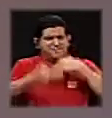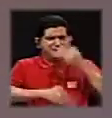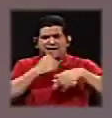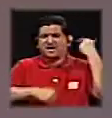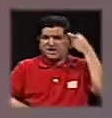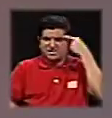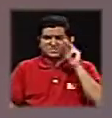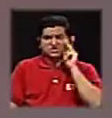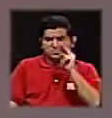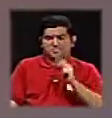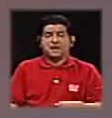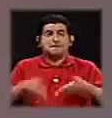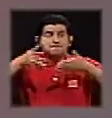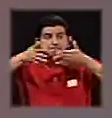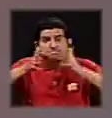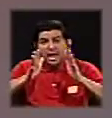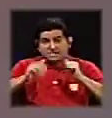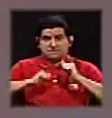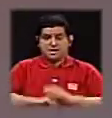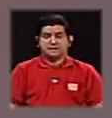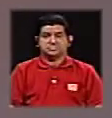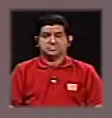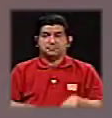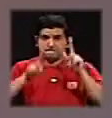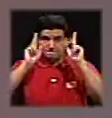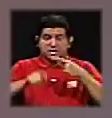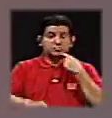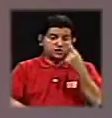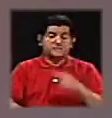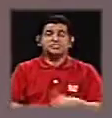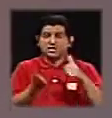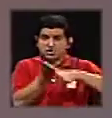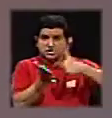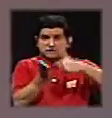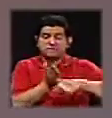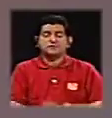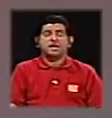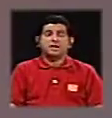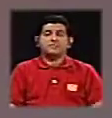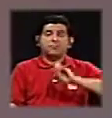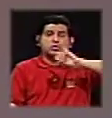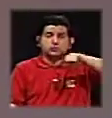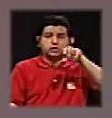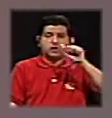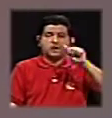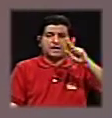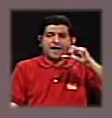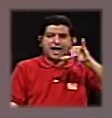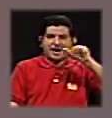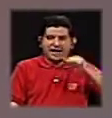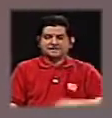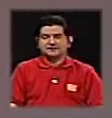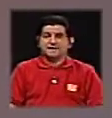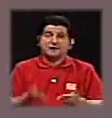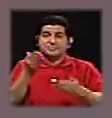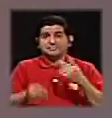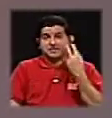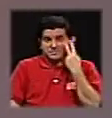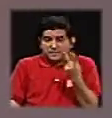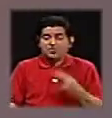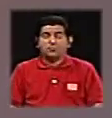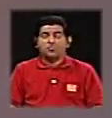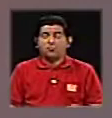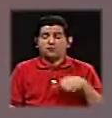del gobierno. Mientras que los que dicen que van a votar por Johnny Araya, digamos que sería el oficial